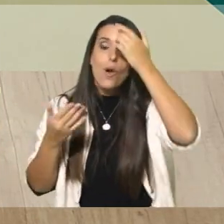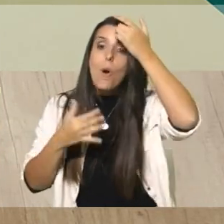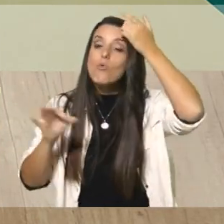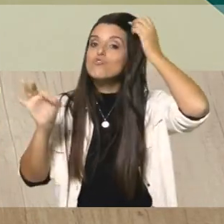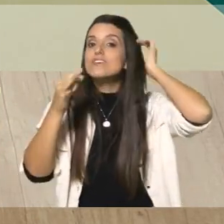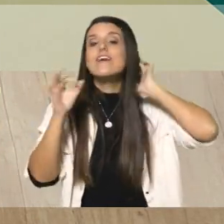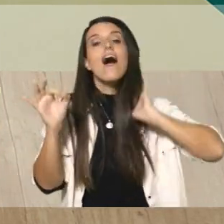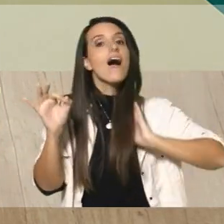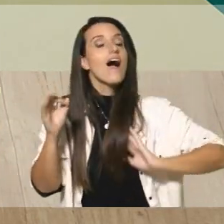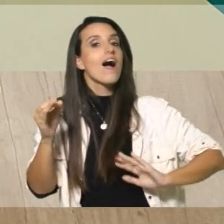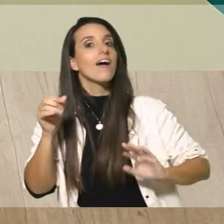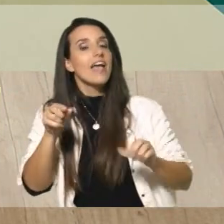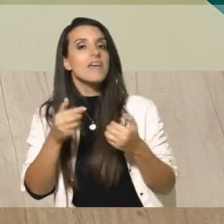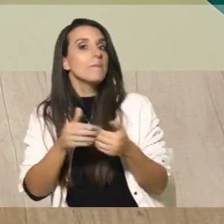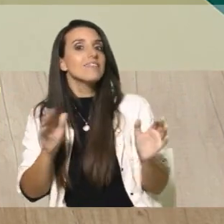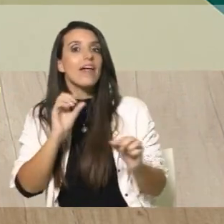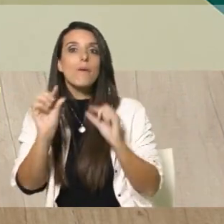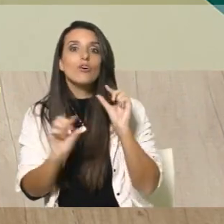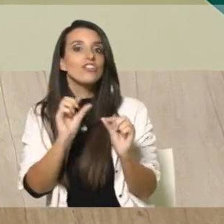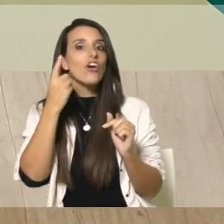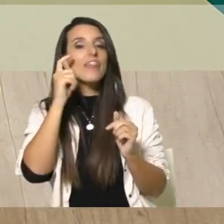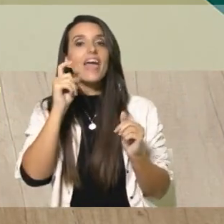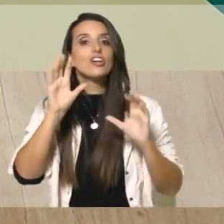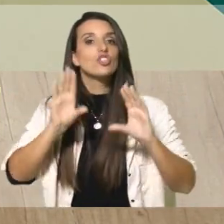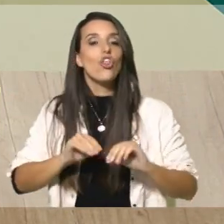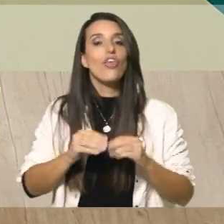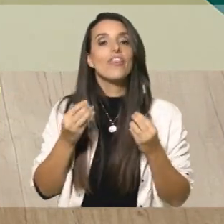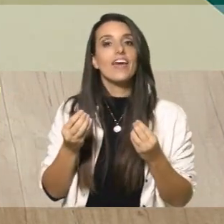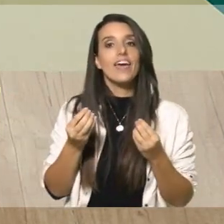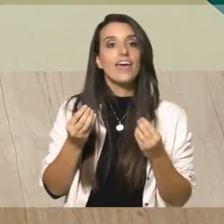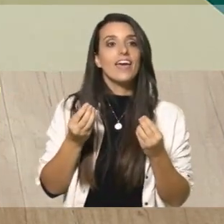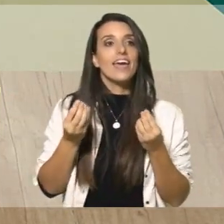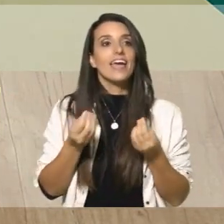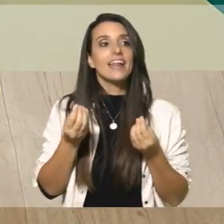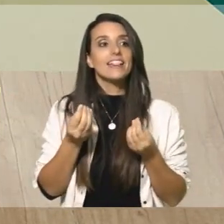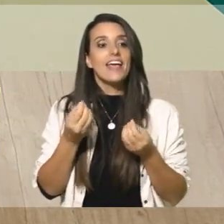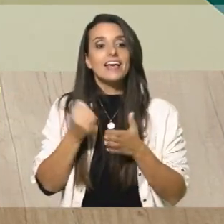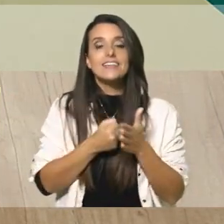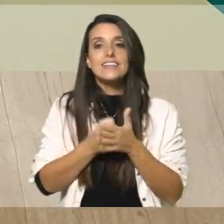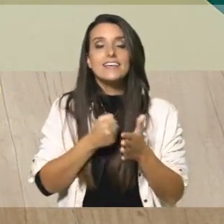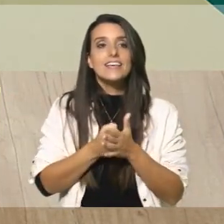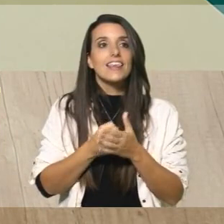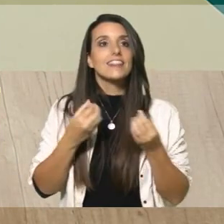música. Y ahí empezamos a componer, incluso en este Resilientes,